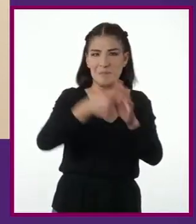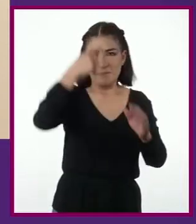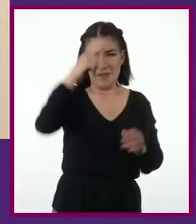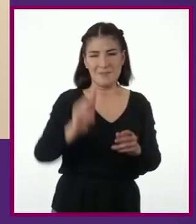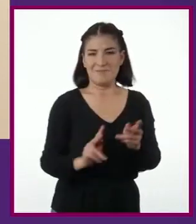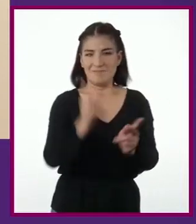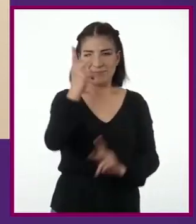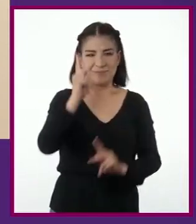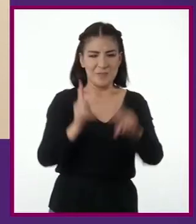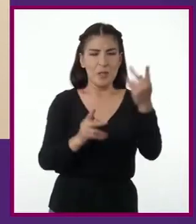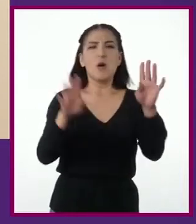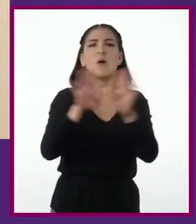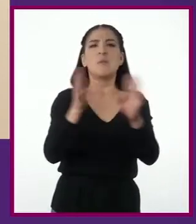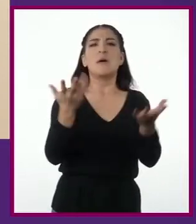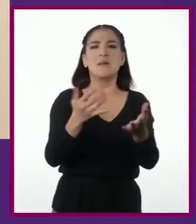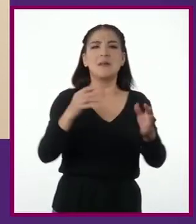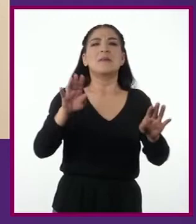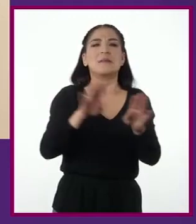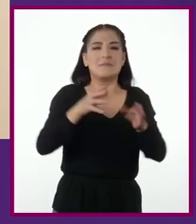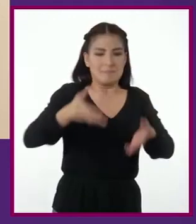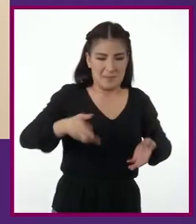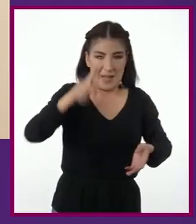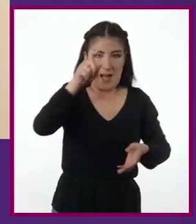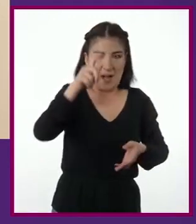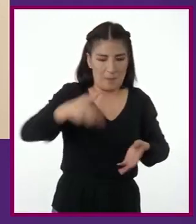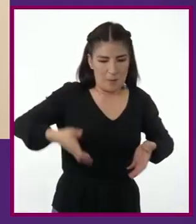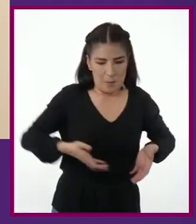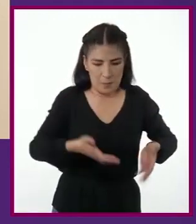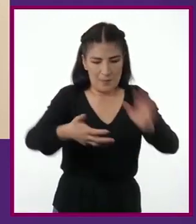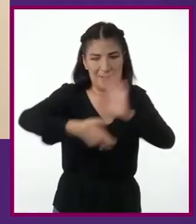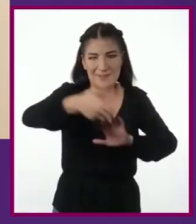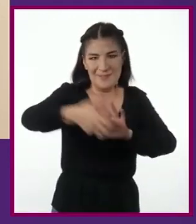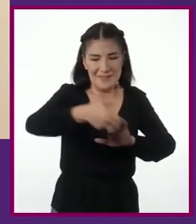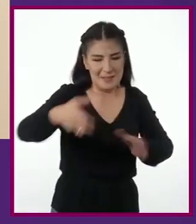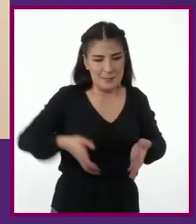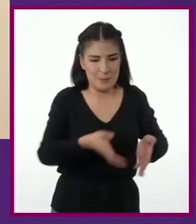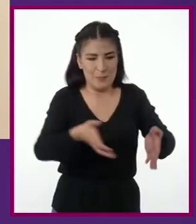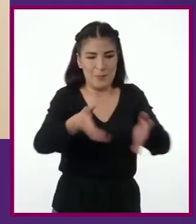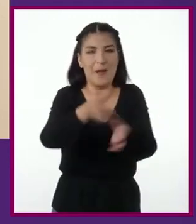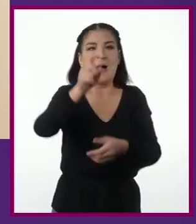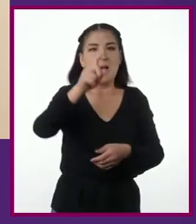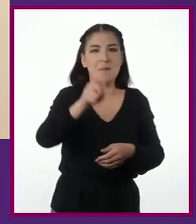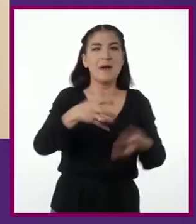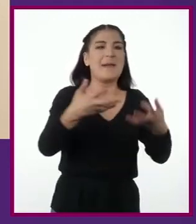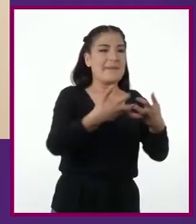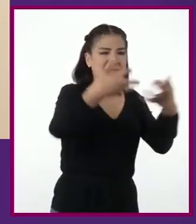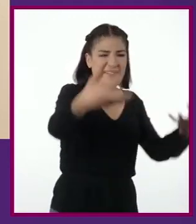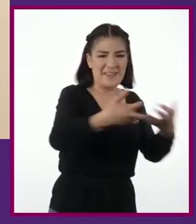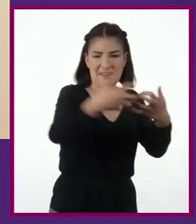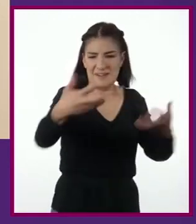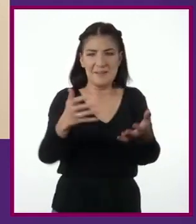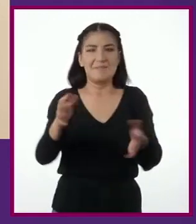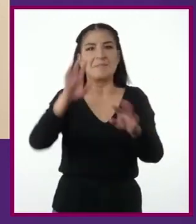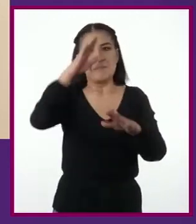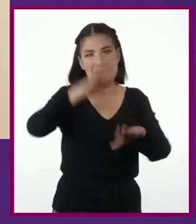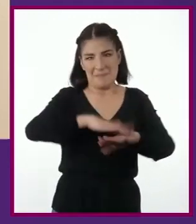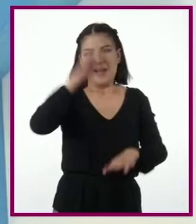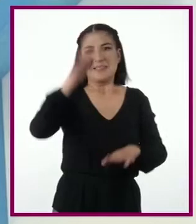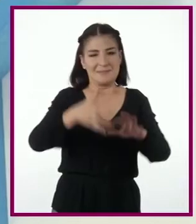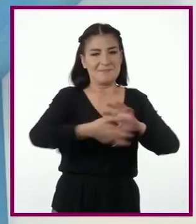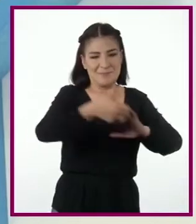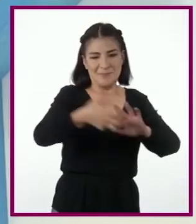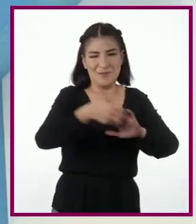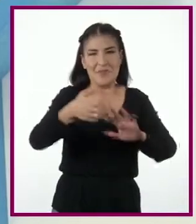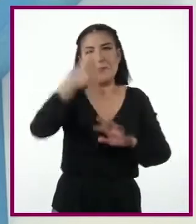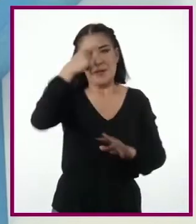agricultura, como la construcción de canales de riego y terrazas que hicieron más productivas las tierras.